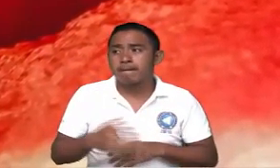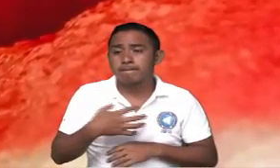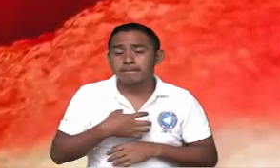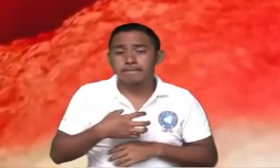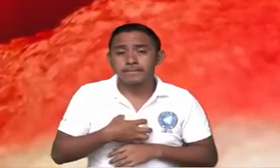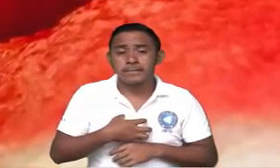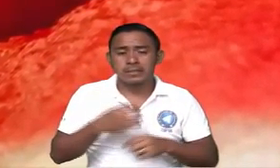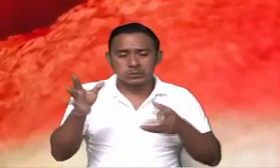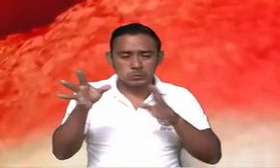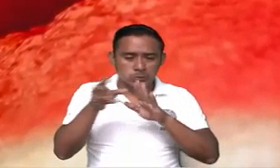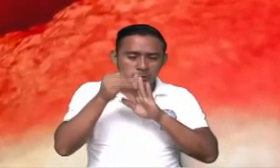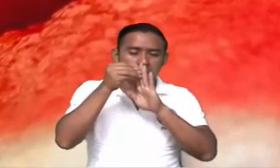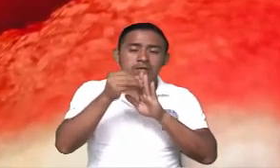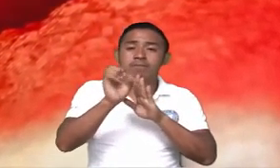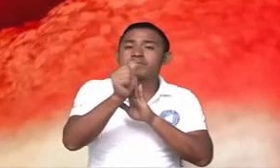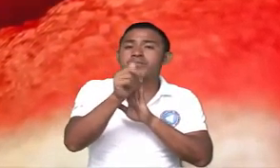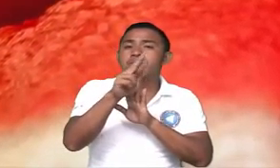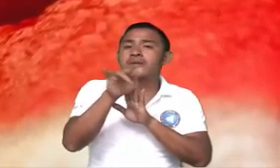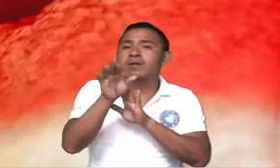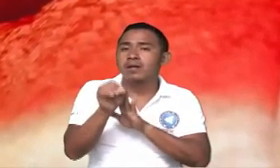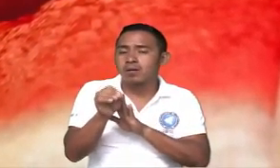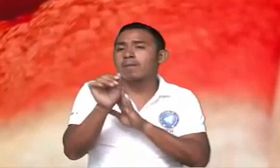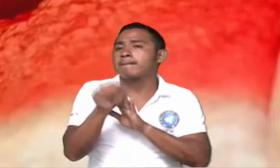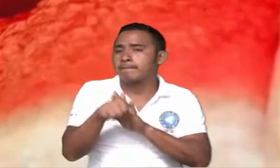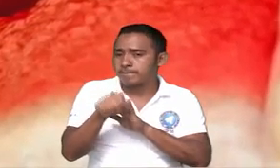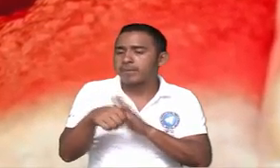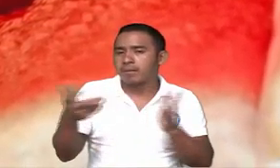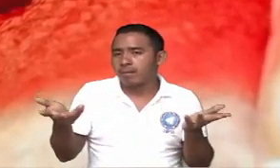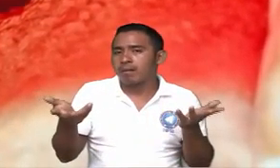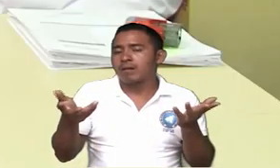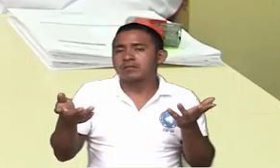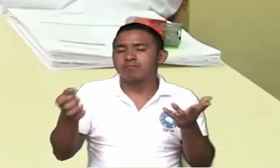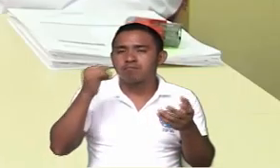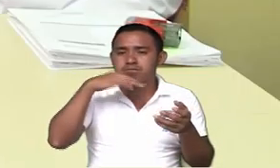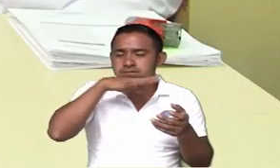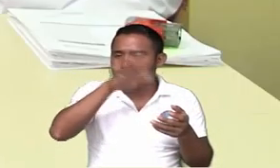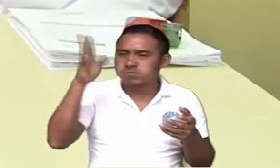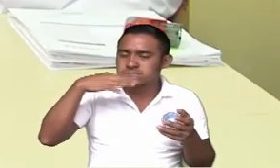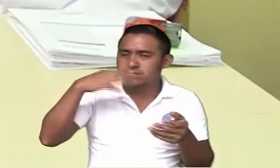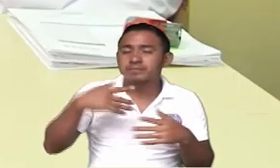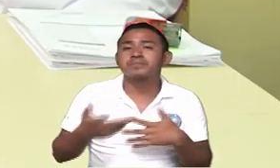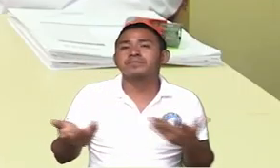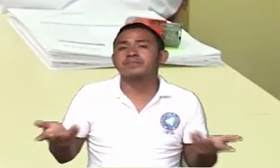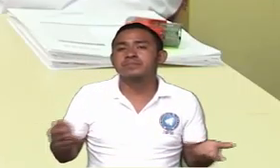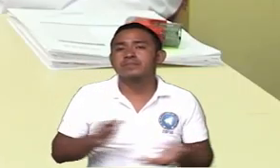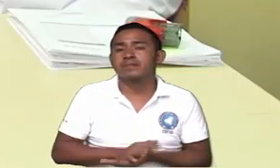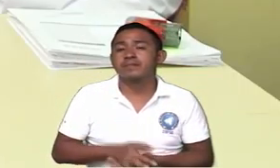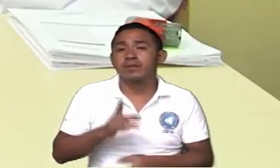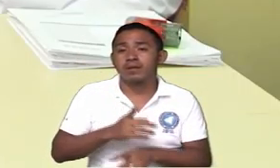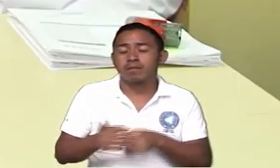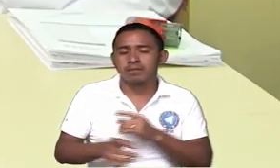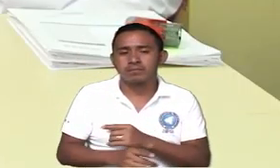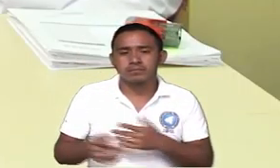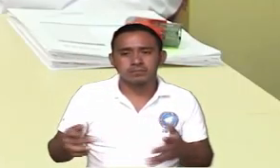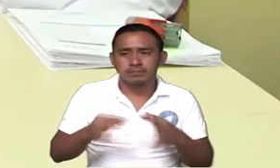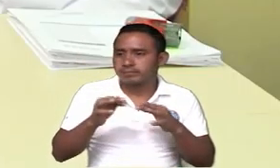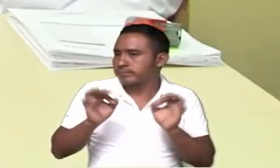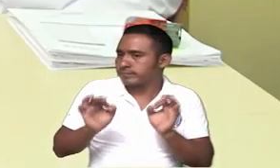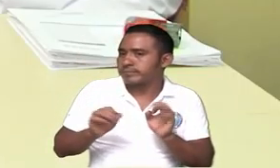acumulan sal y eso también provoca el mal aliento. Entonces, para prevenir eso, uno se tiene que lavar,